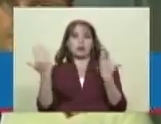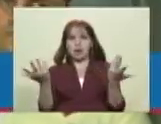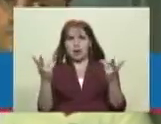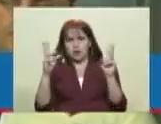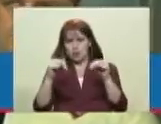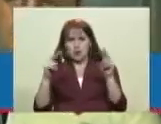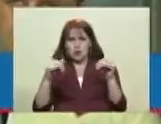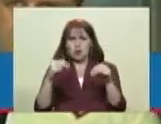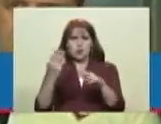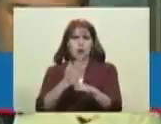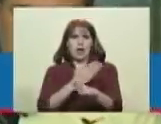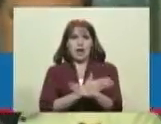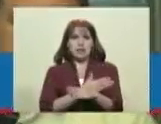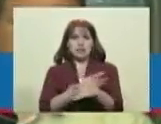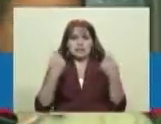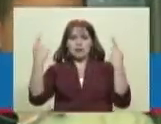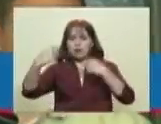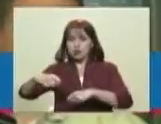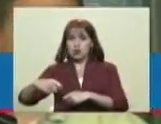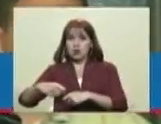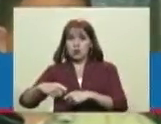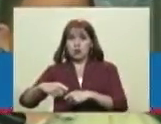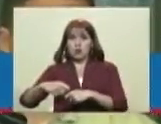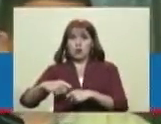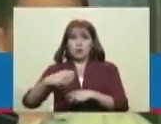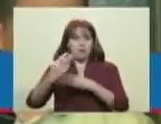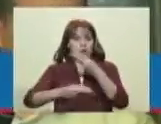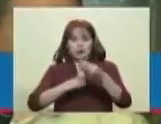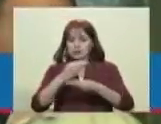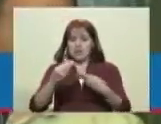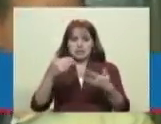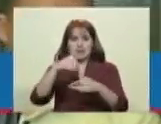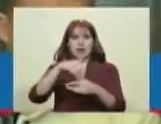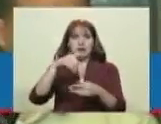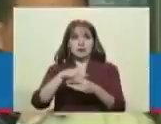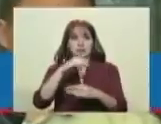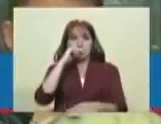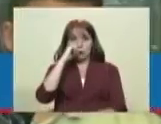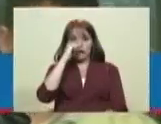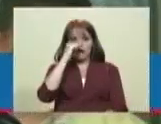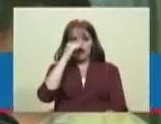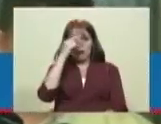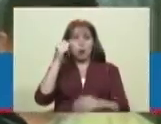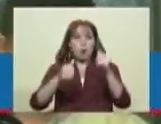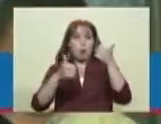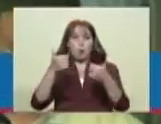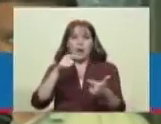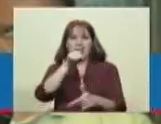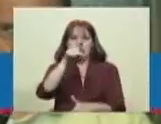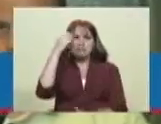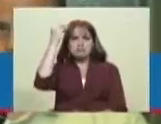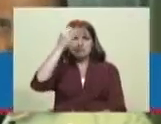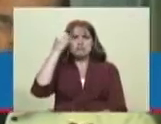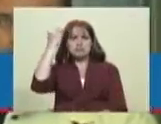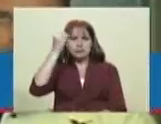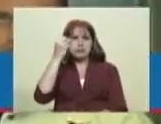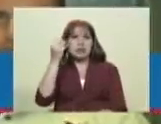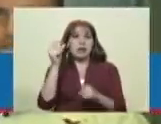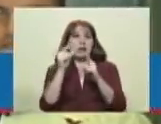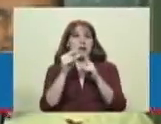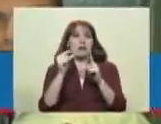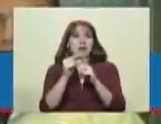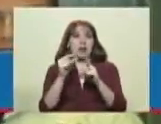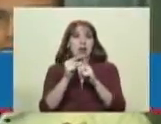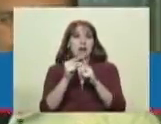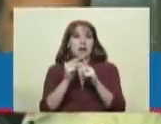Nunca antes se apostó por la no realización de un evento electoral. ¿Cuál es eh su valoración sobre las palabras